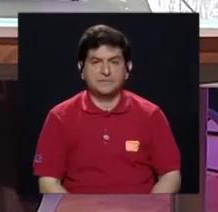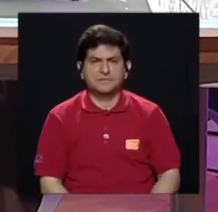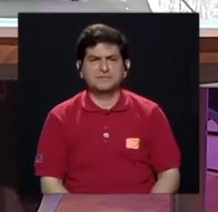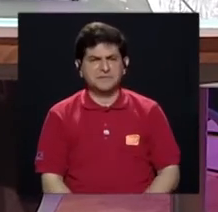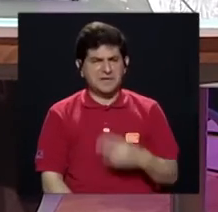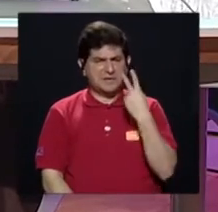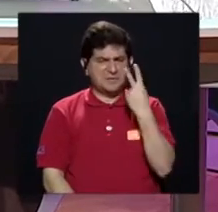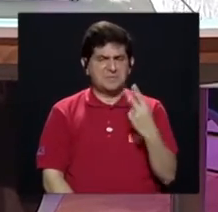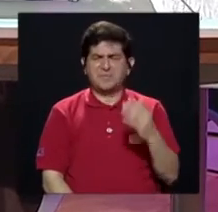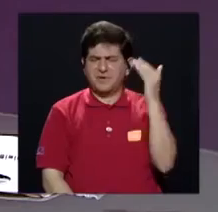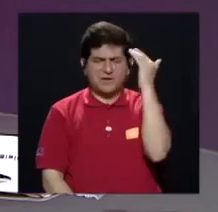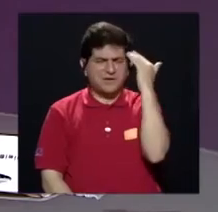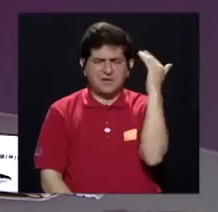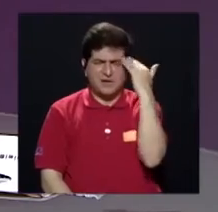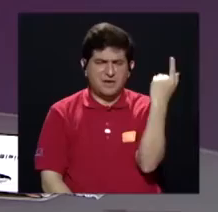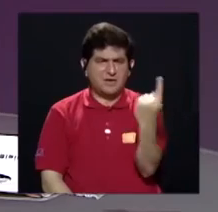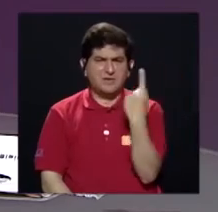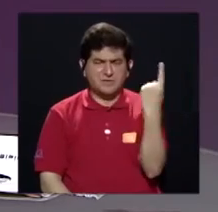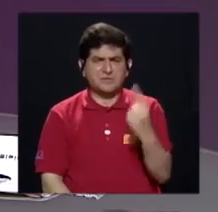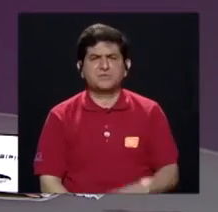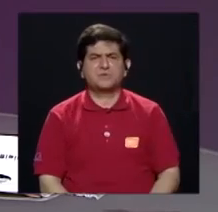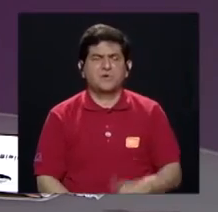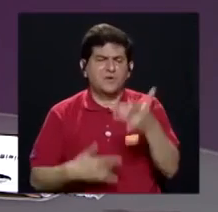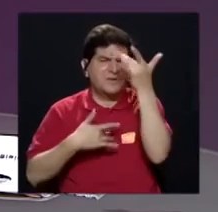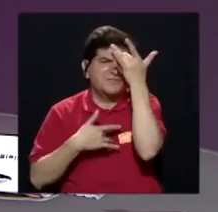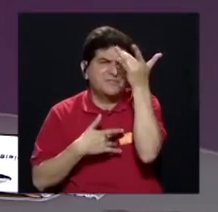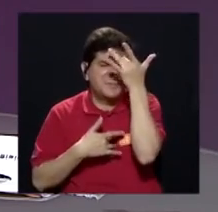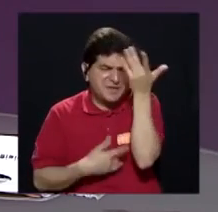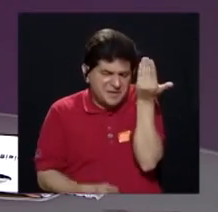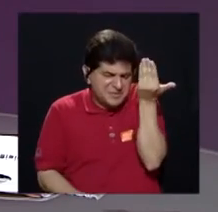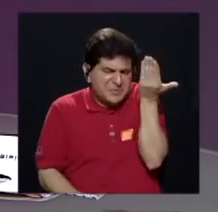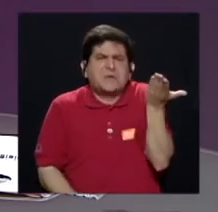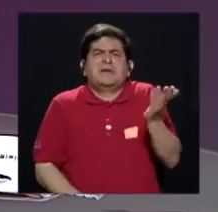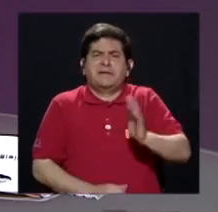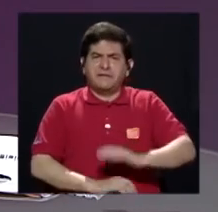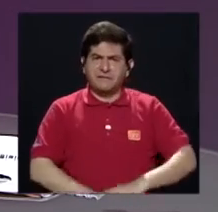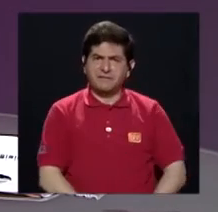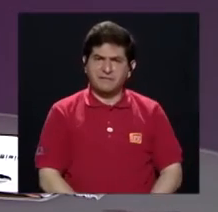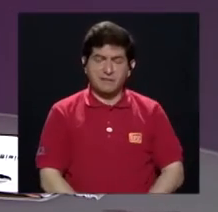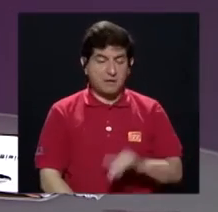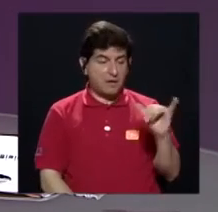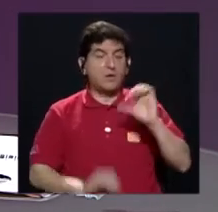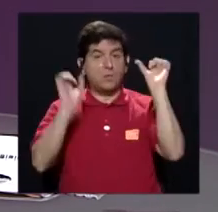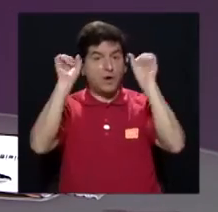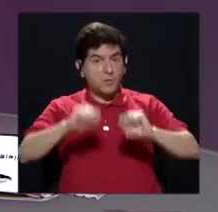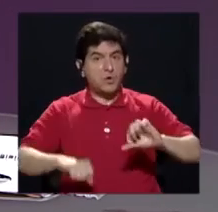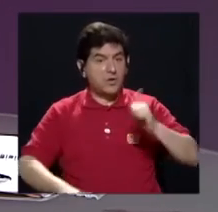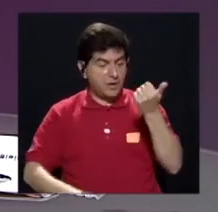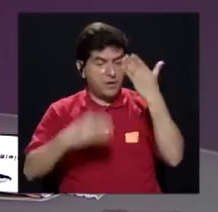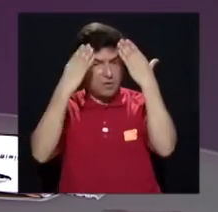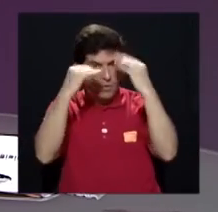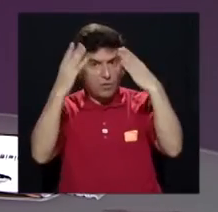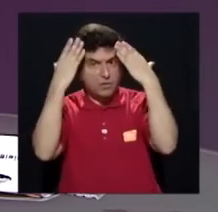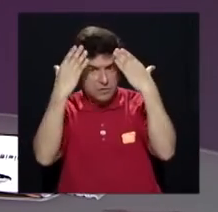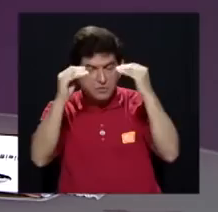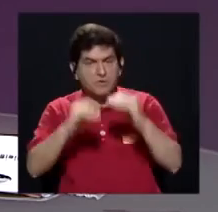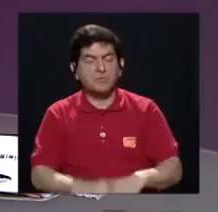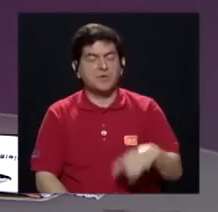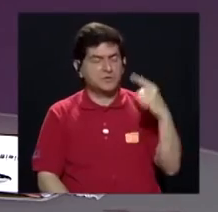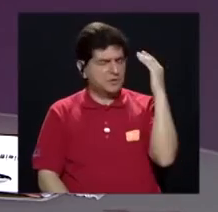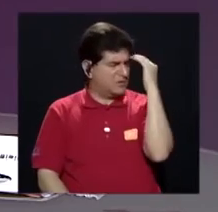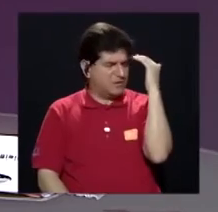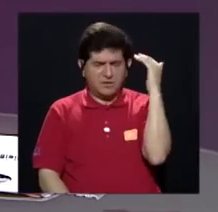qué ver que en el inconsciente hay solamente planos patológicos, que también pueden haber otras informaciones en el